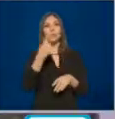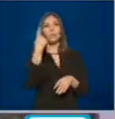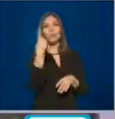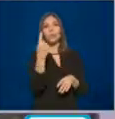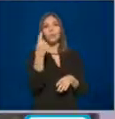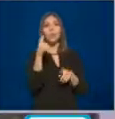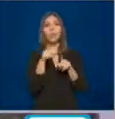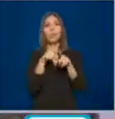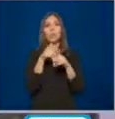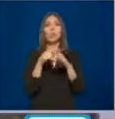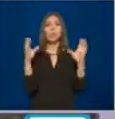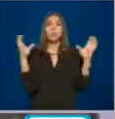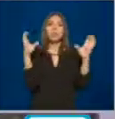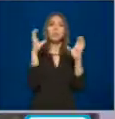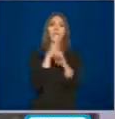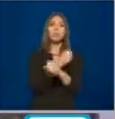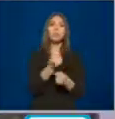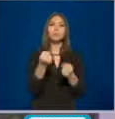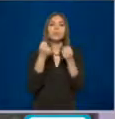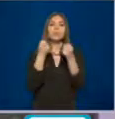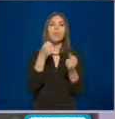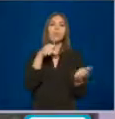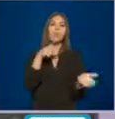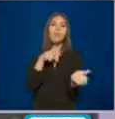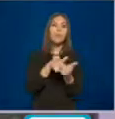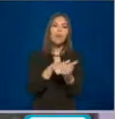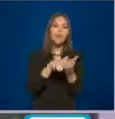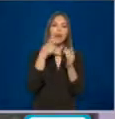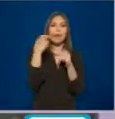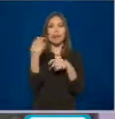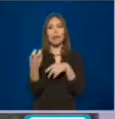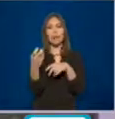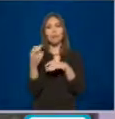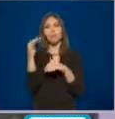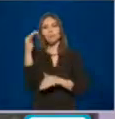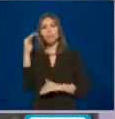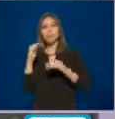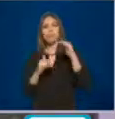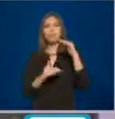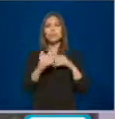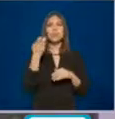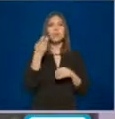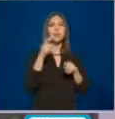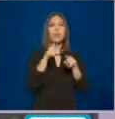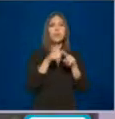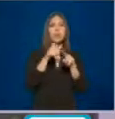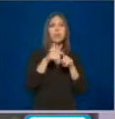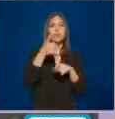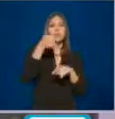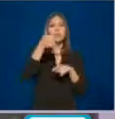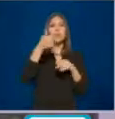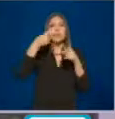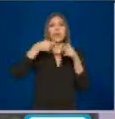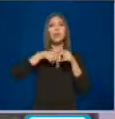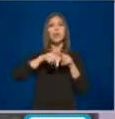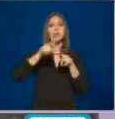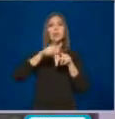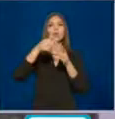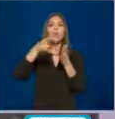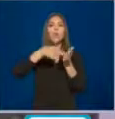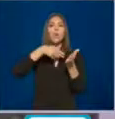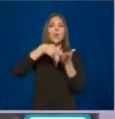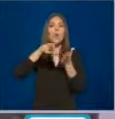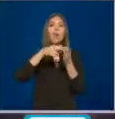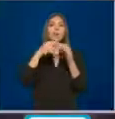muy oscuro, un negro profundo. Entonces, sobre eso, con el 6 empiezan los rubios, son los rubios oscuros,